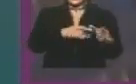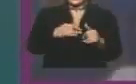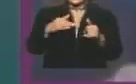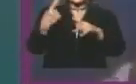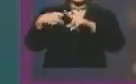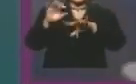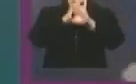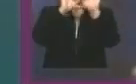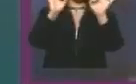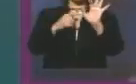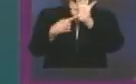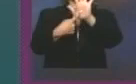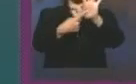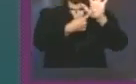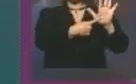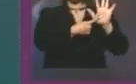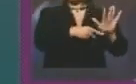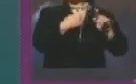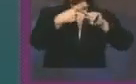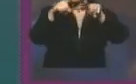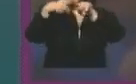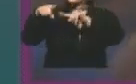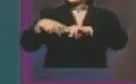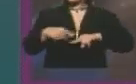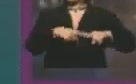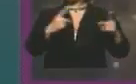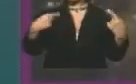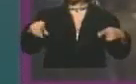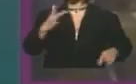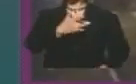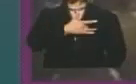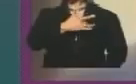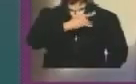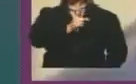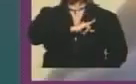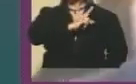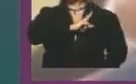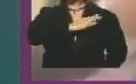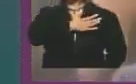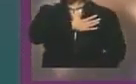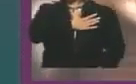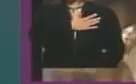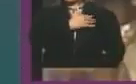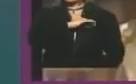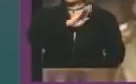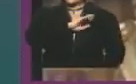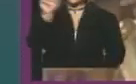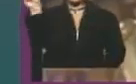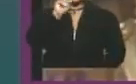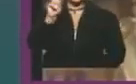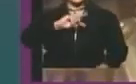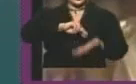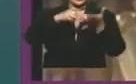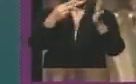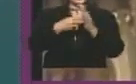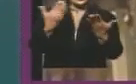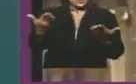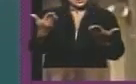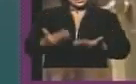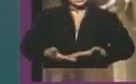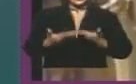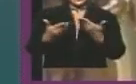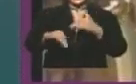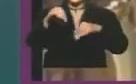Esta es solo una pequeñísima muestra de nuestros muchísimos ritmos tradicionales venezolanos. Así que, desentre